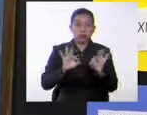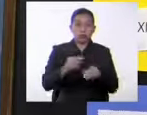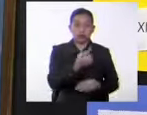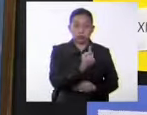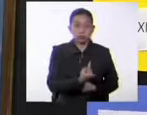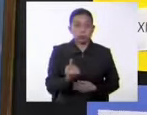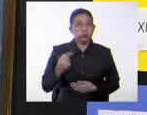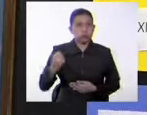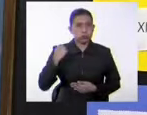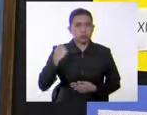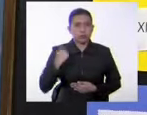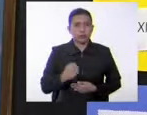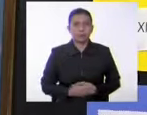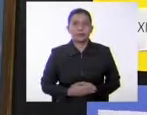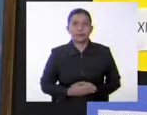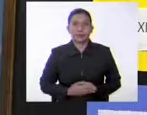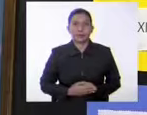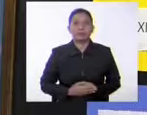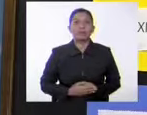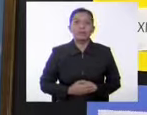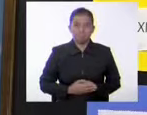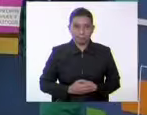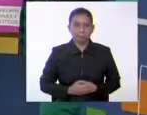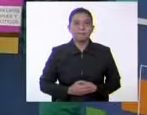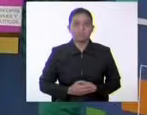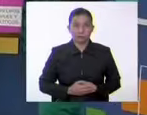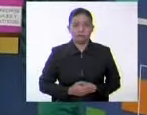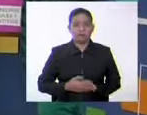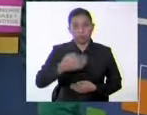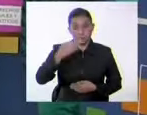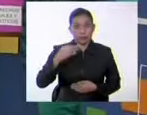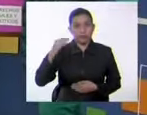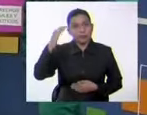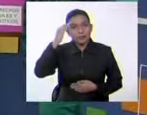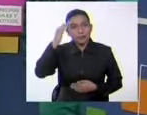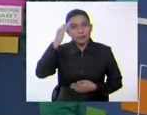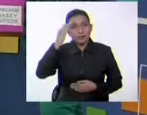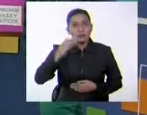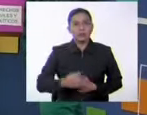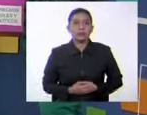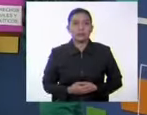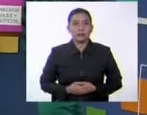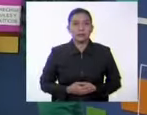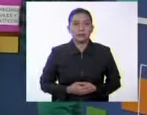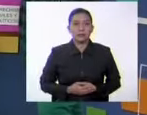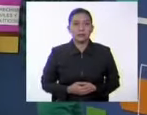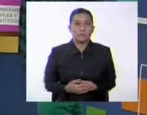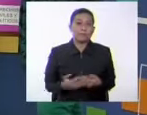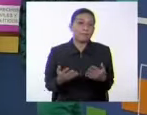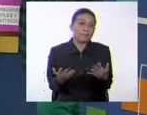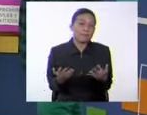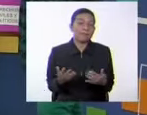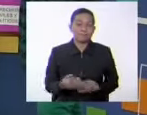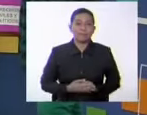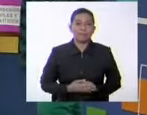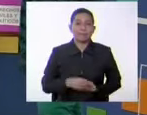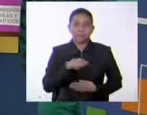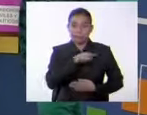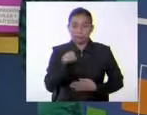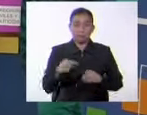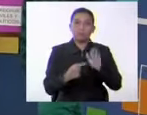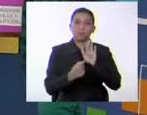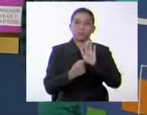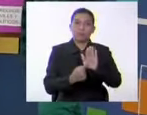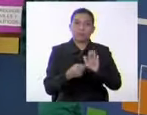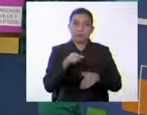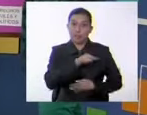y muy importantes, Kirian. Sí, hay que tener en cuenta que esta representación, estos